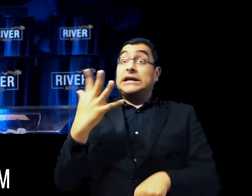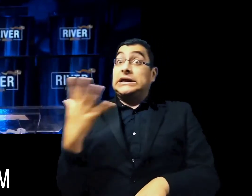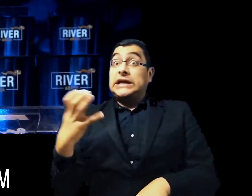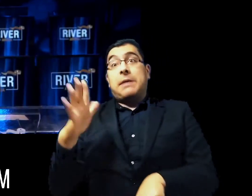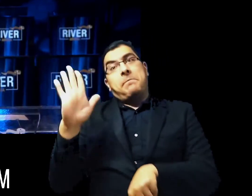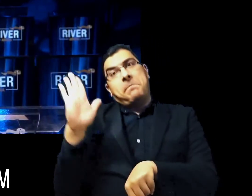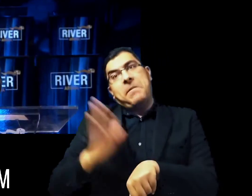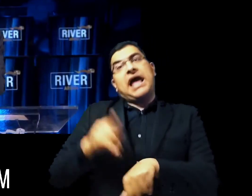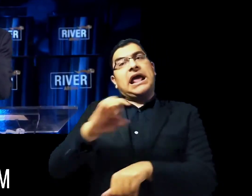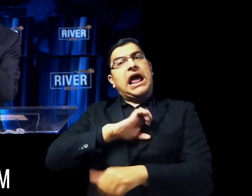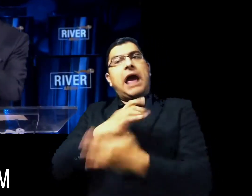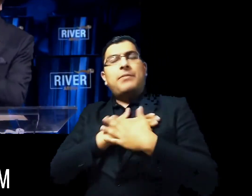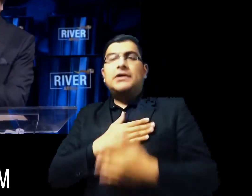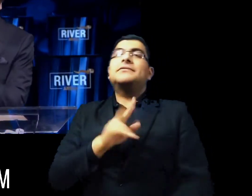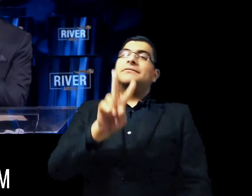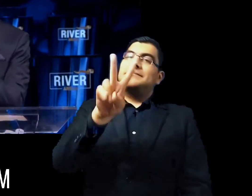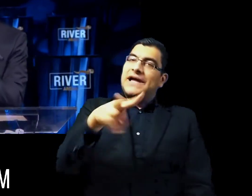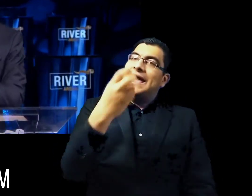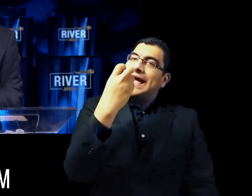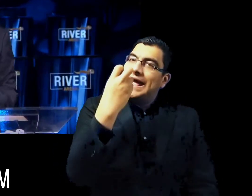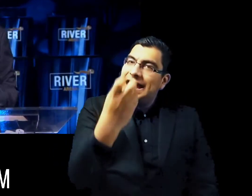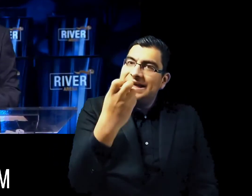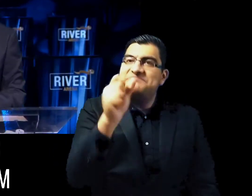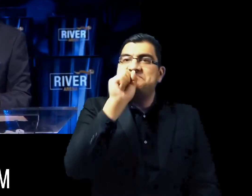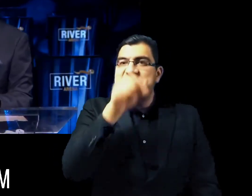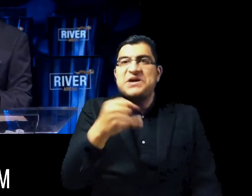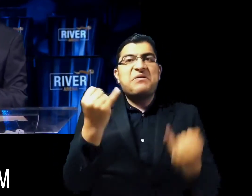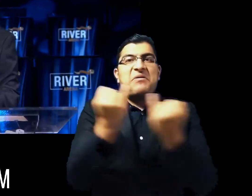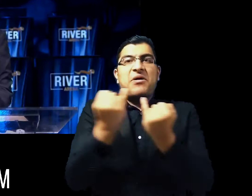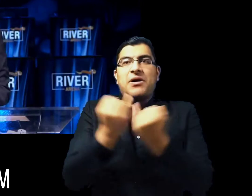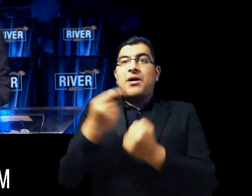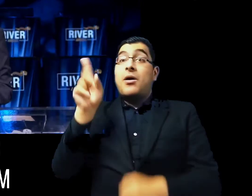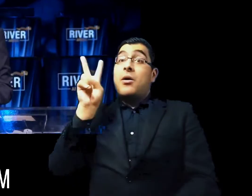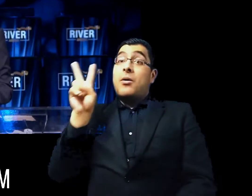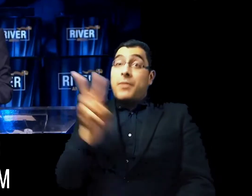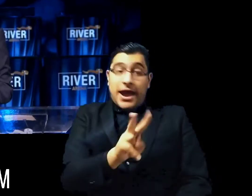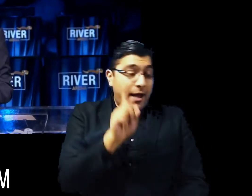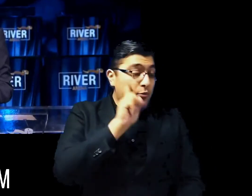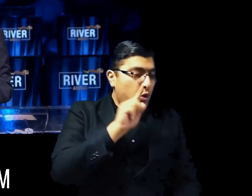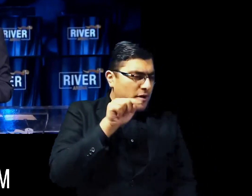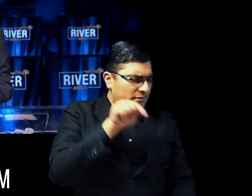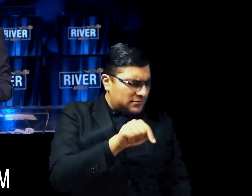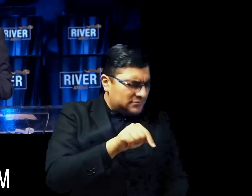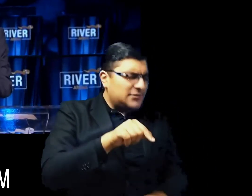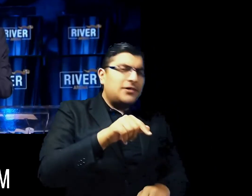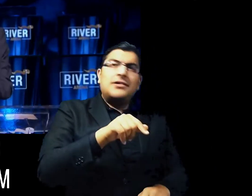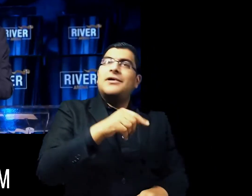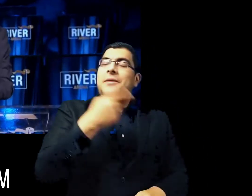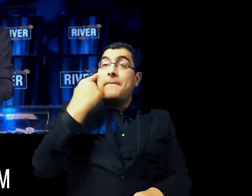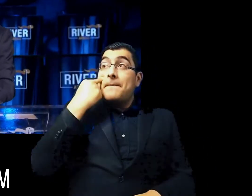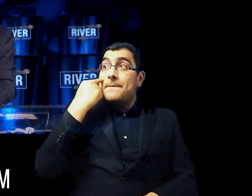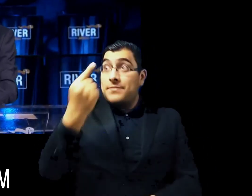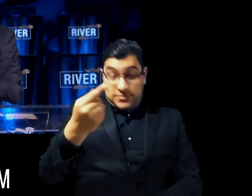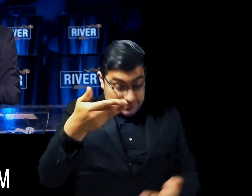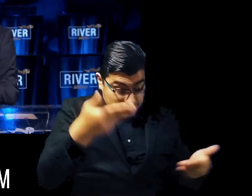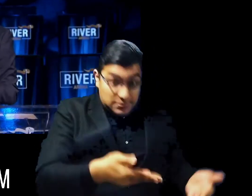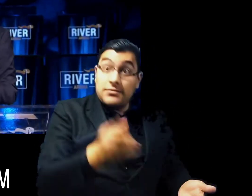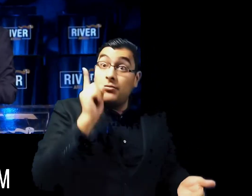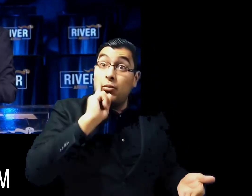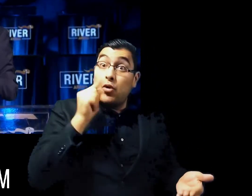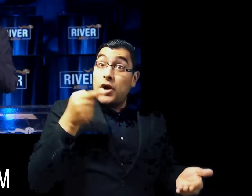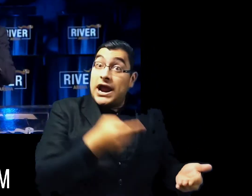más. Jesús le dijo, juzgaste bien. Y volviéndose hacia la mujer, dijo a Simón, ¿ves esta